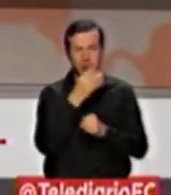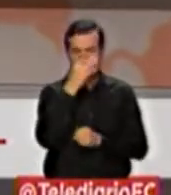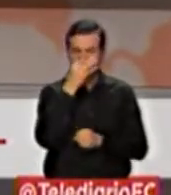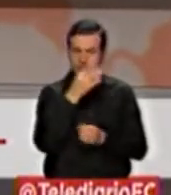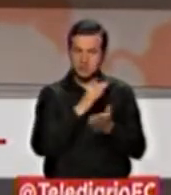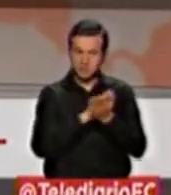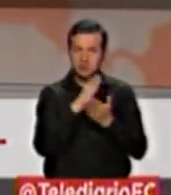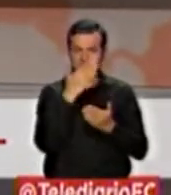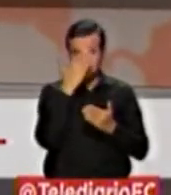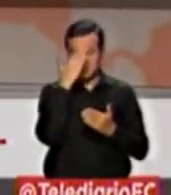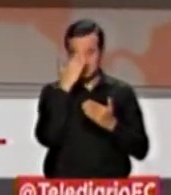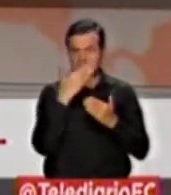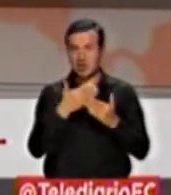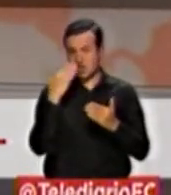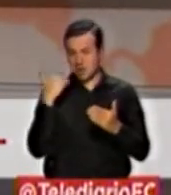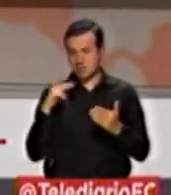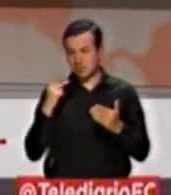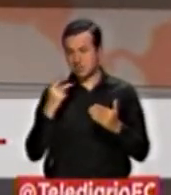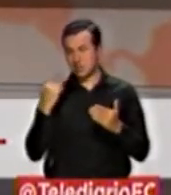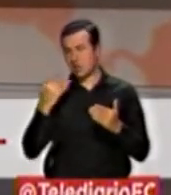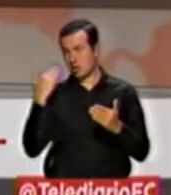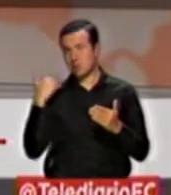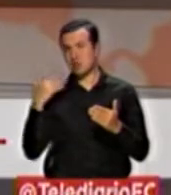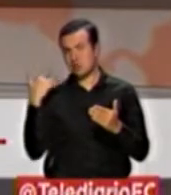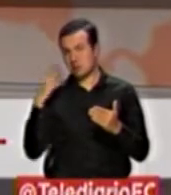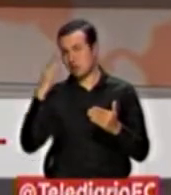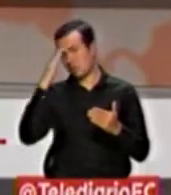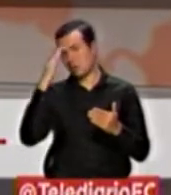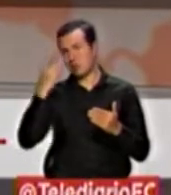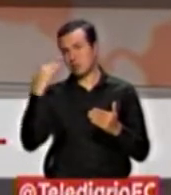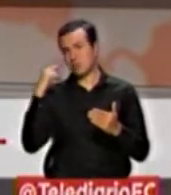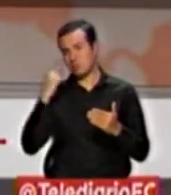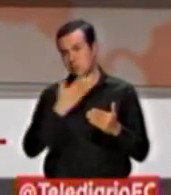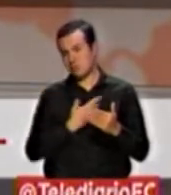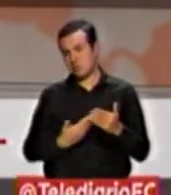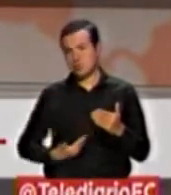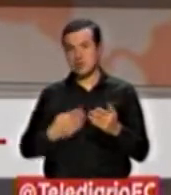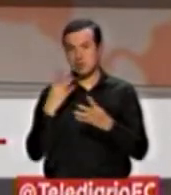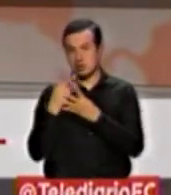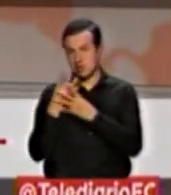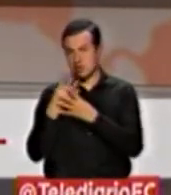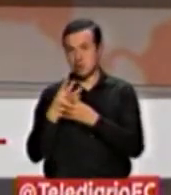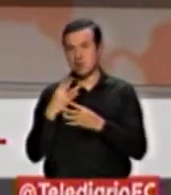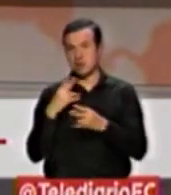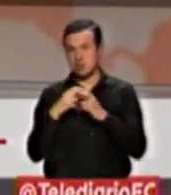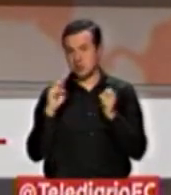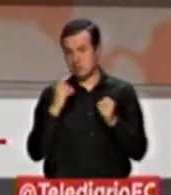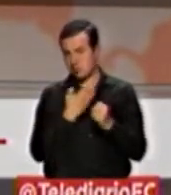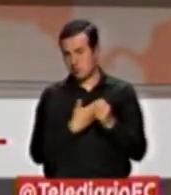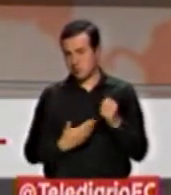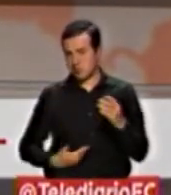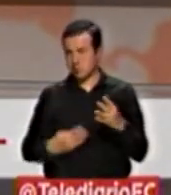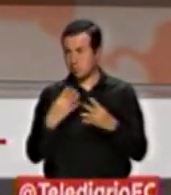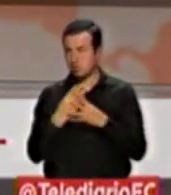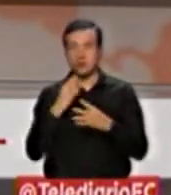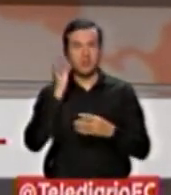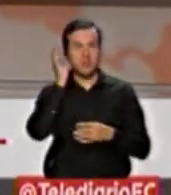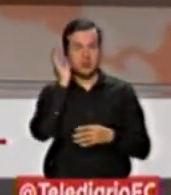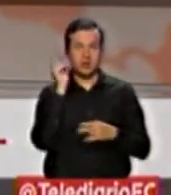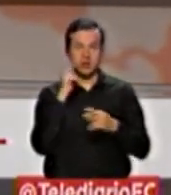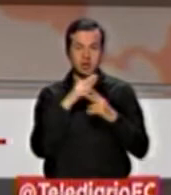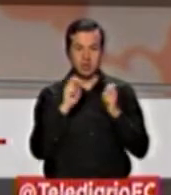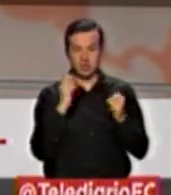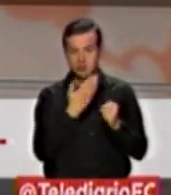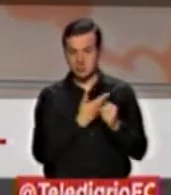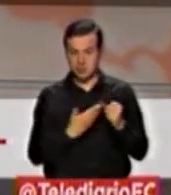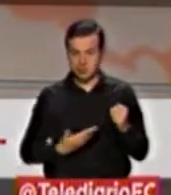de los antecedentes, que son hechos conocidos por la ciudadanía, un vicepresidente en la cárcel, un ex vicepresidente en la cárcel, una ex vicepresidenta